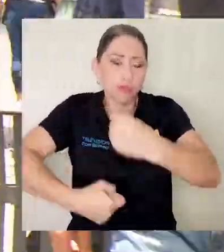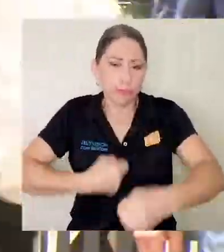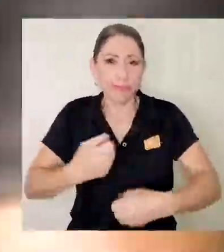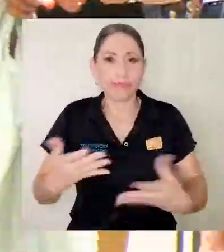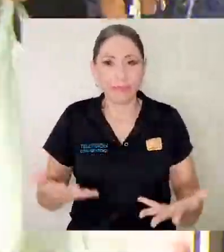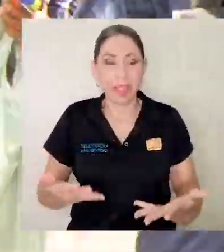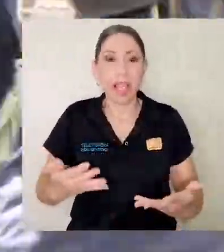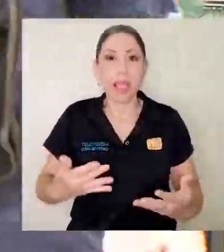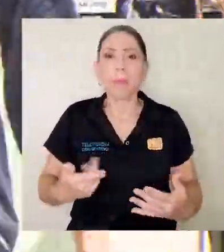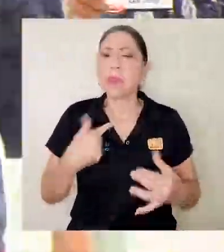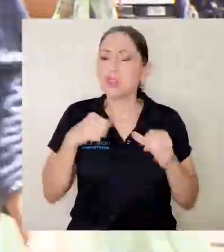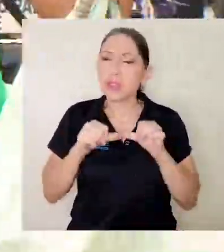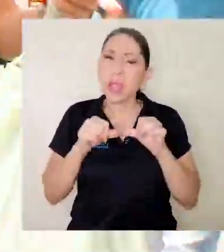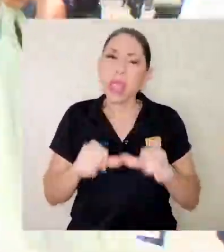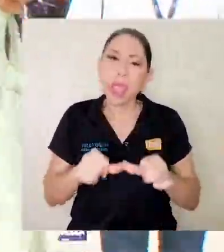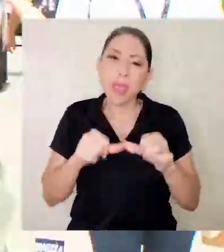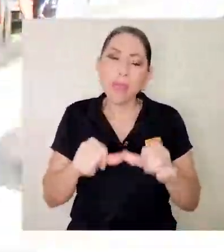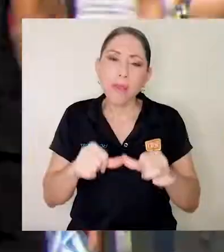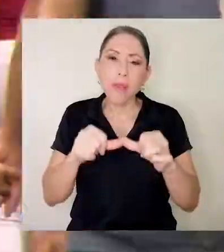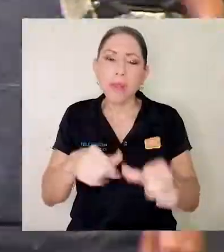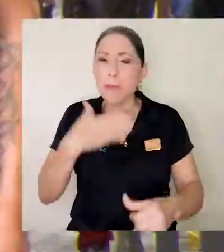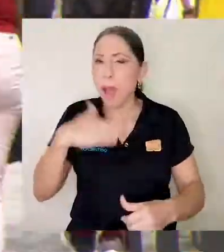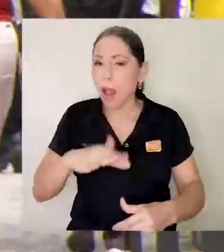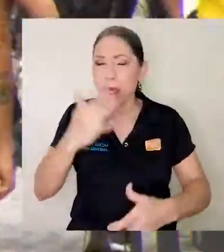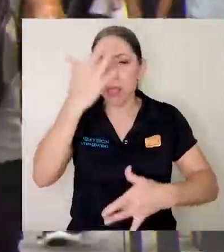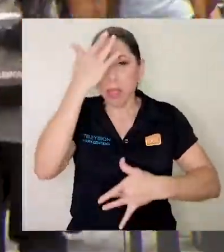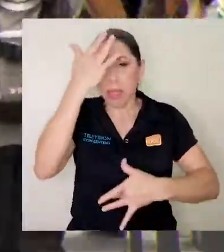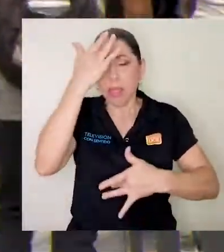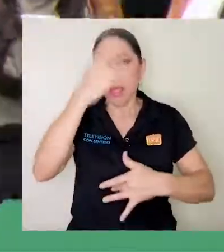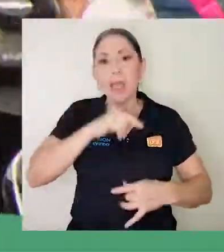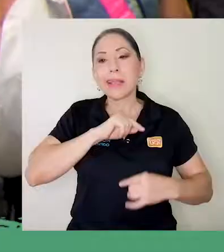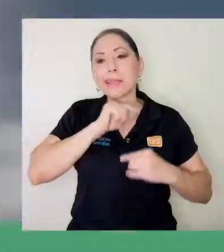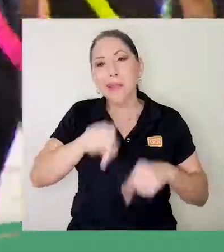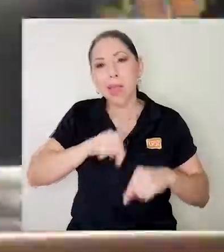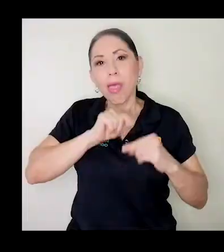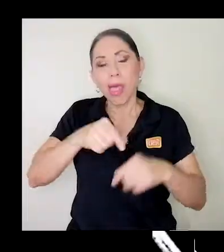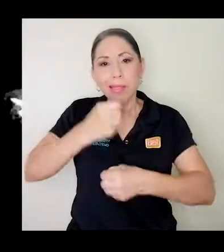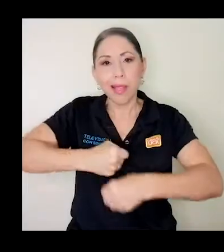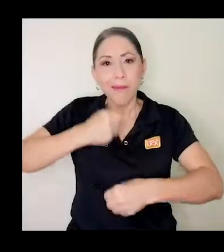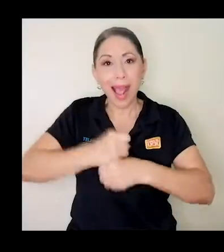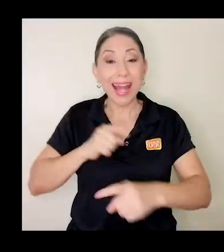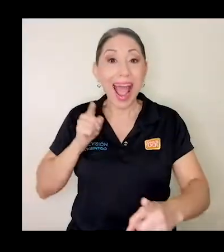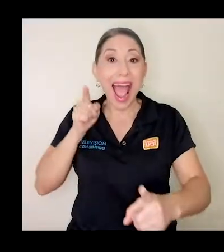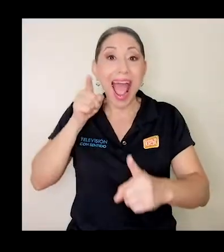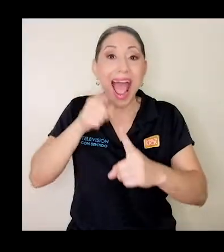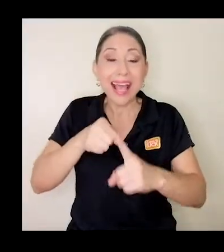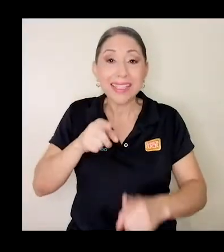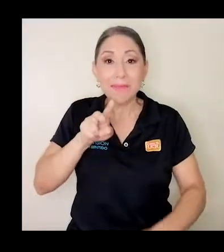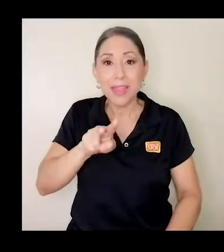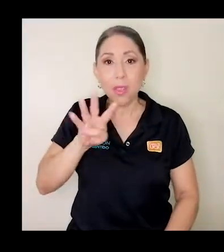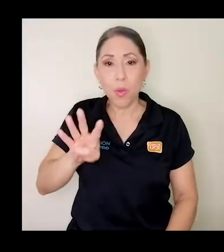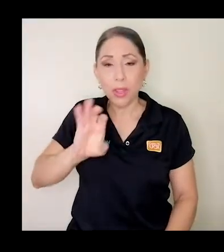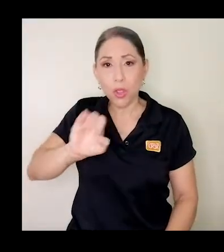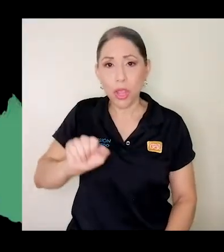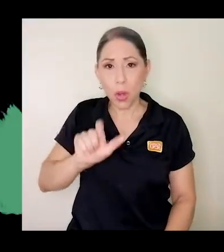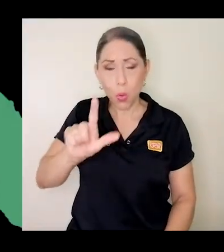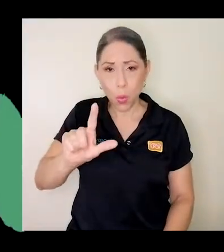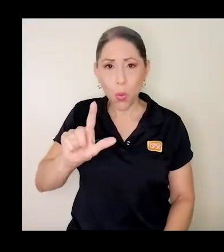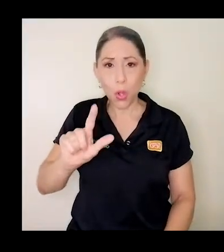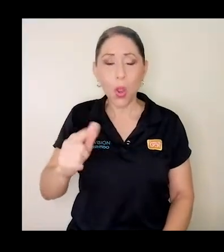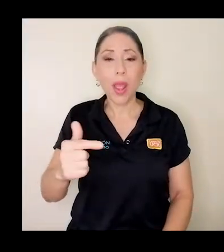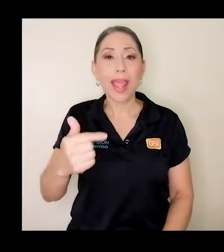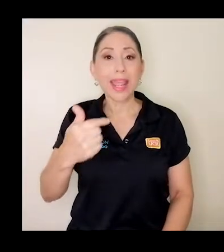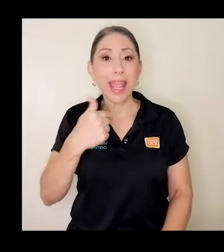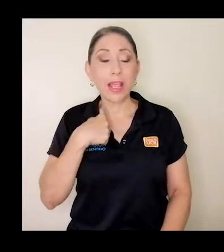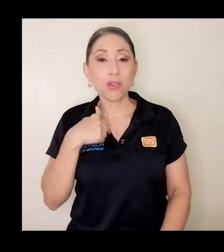estación. Y seguí mal, así vine a trabajar, seguí viniendo a trabajar hasta el día 24 de julio, que